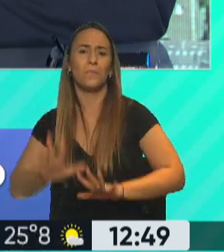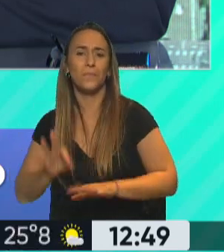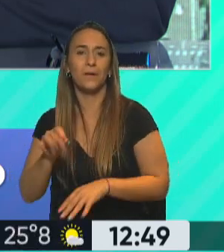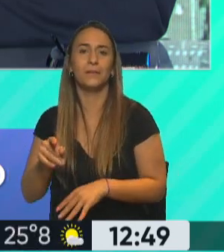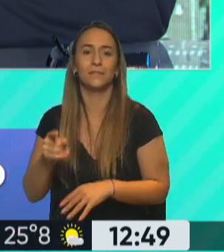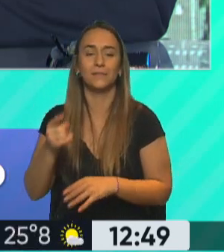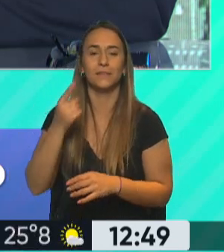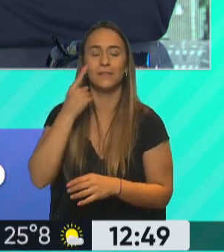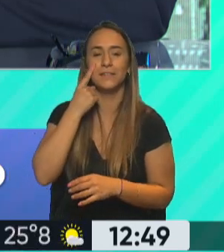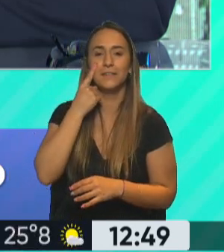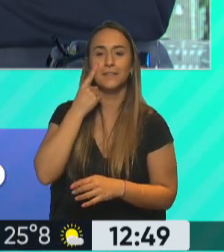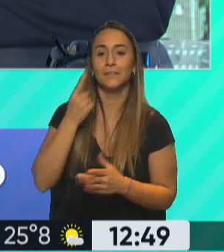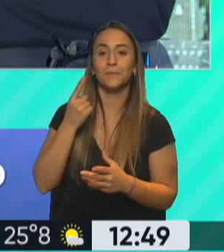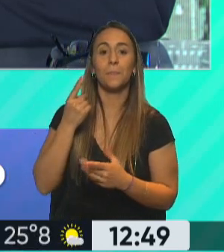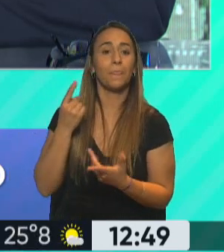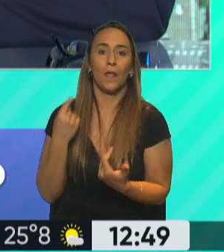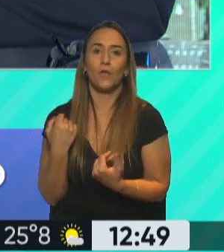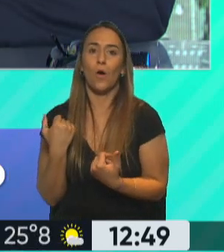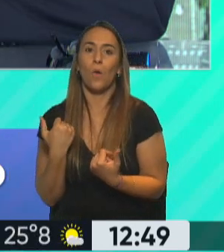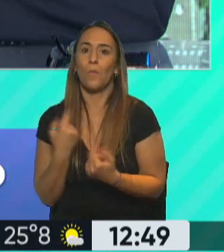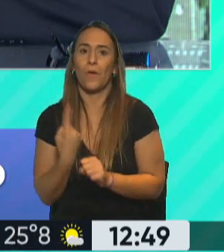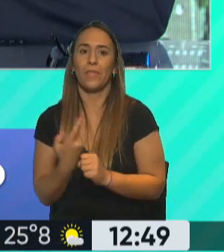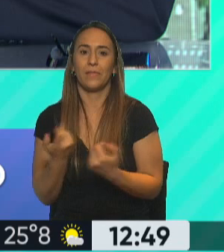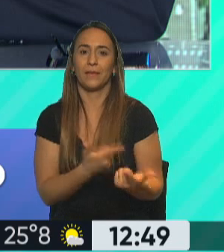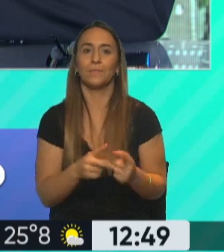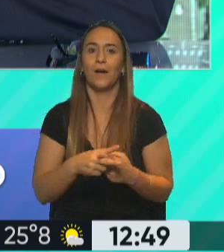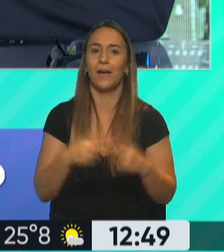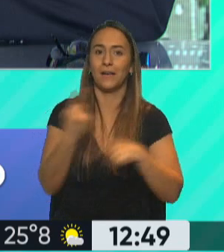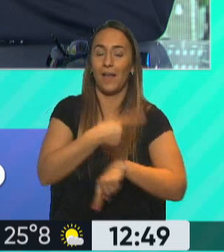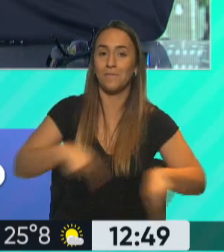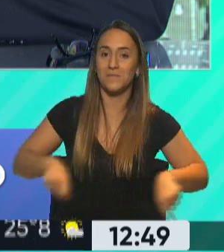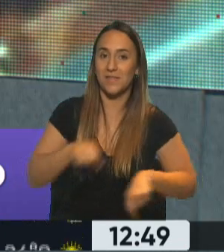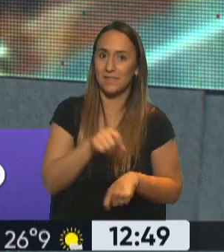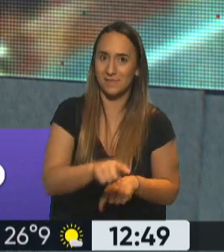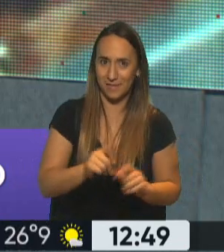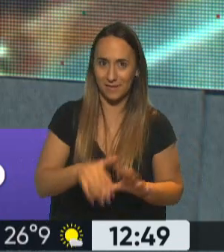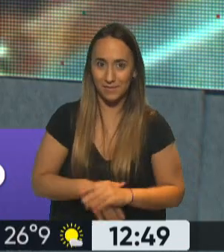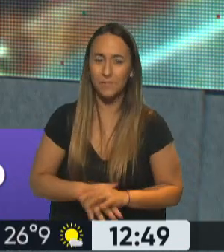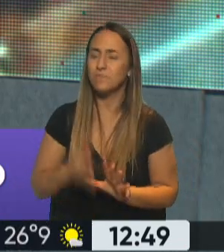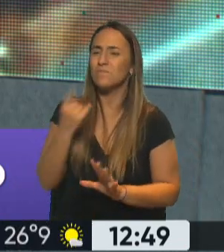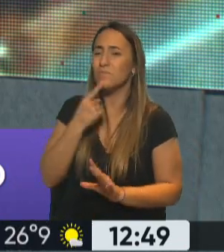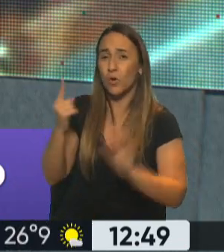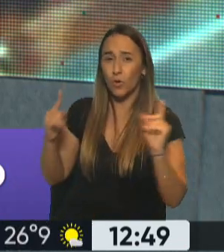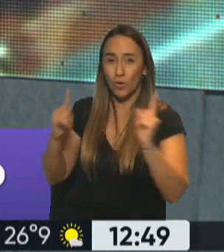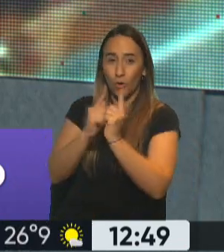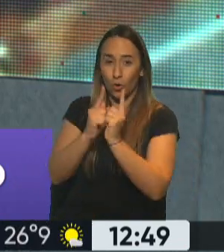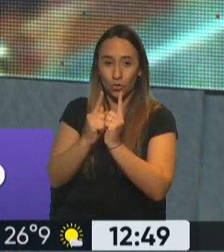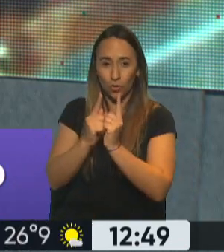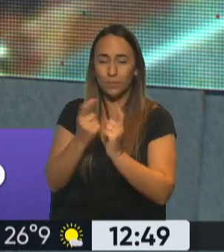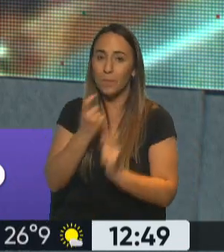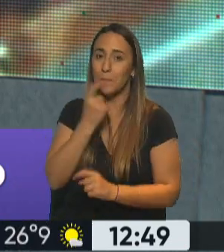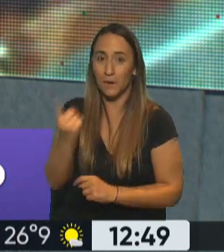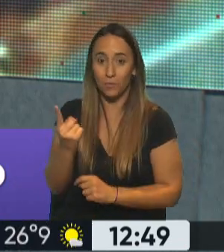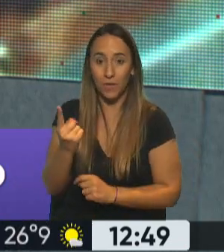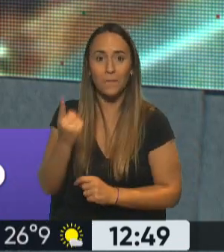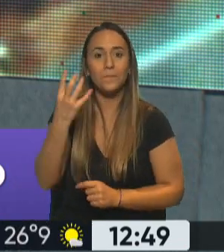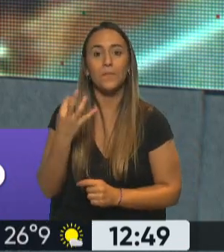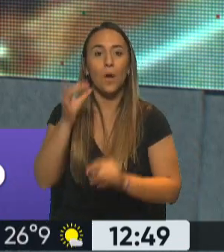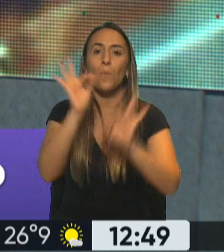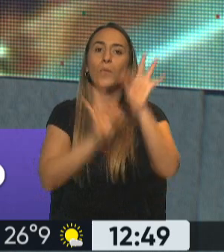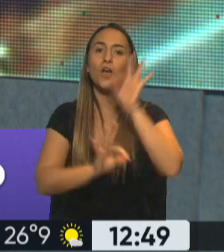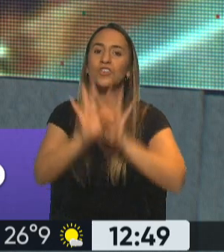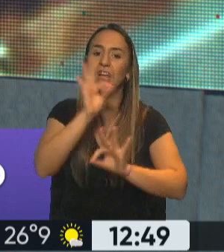diputados nacionales, de darle esa herramienta al Poder Ejecutivo. Me queda una pregunta muy cortita antes de que terminemos. Consultarte. Estamos hablando de un proyecto de